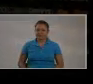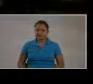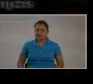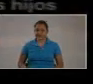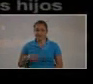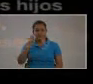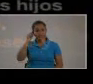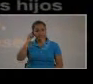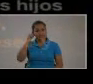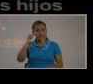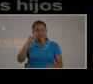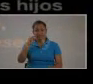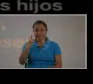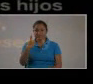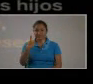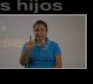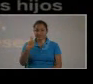10,